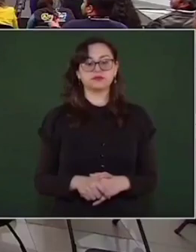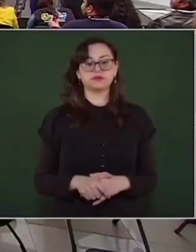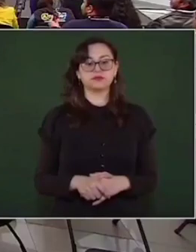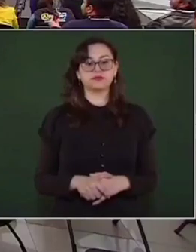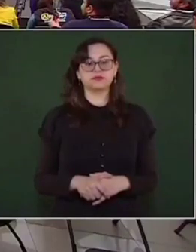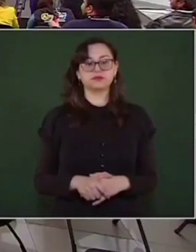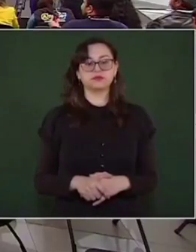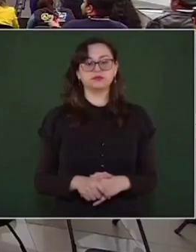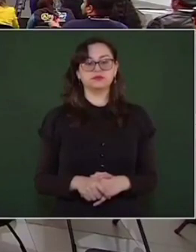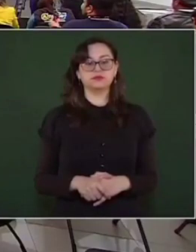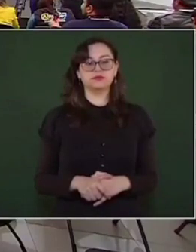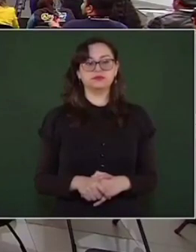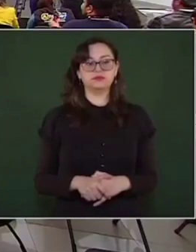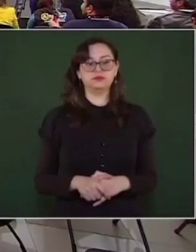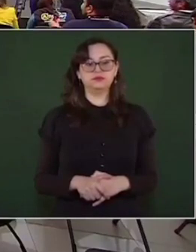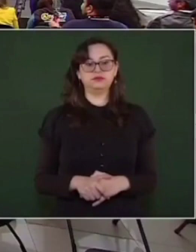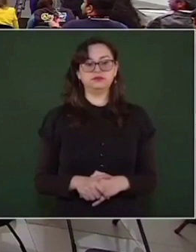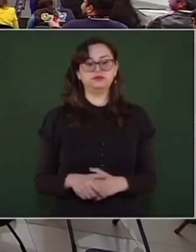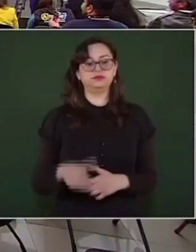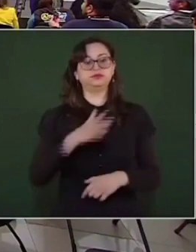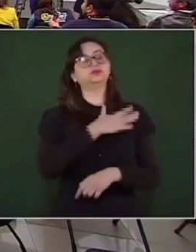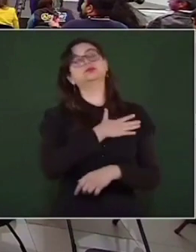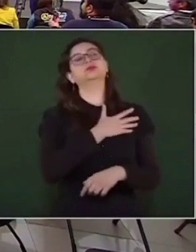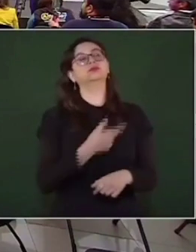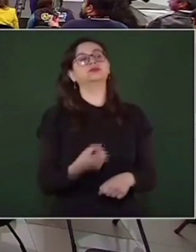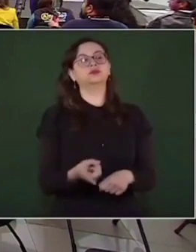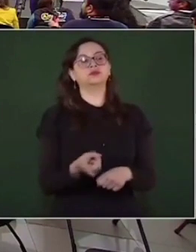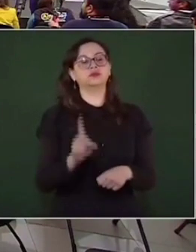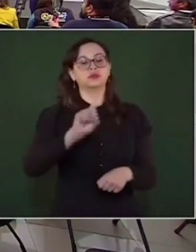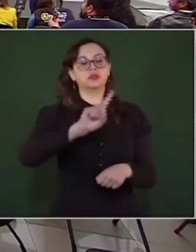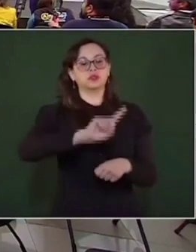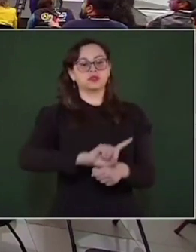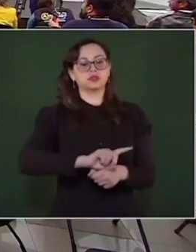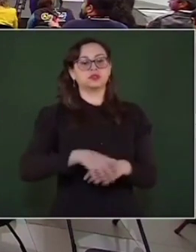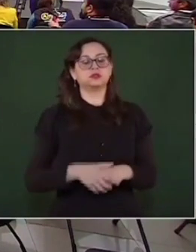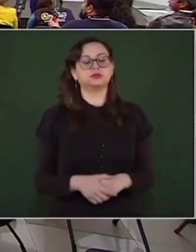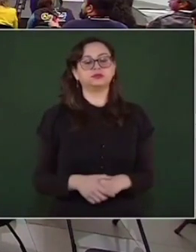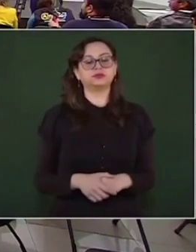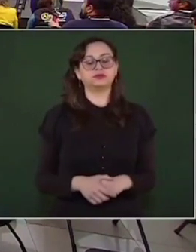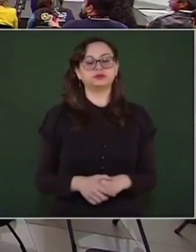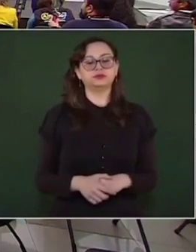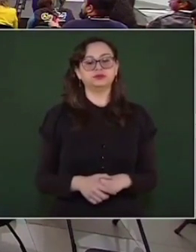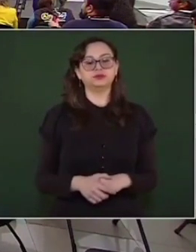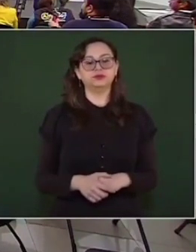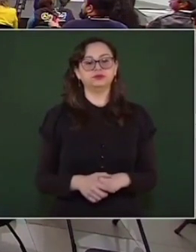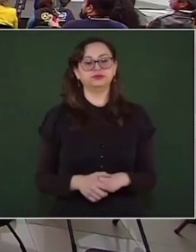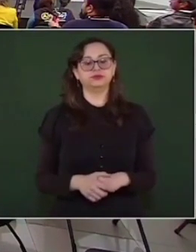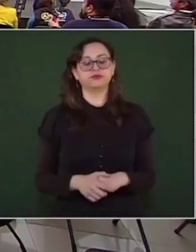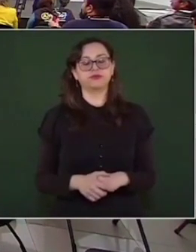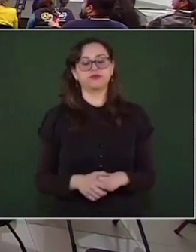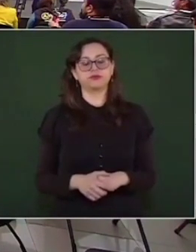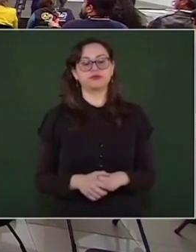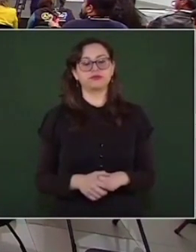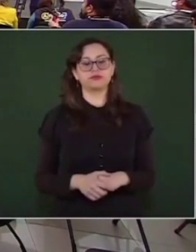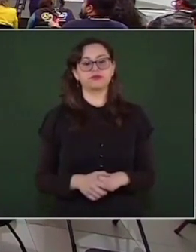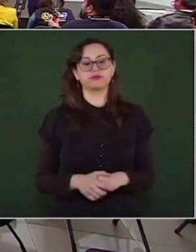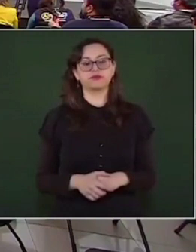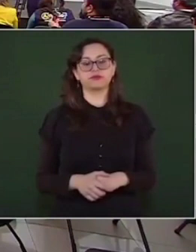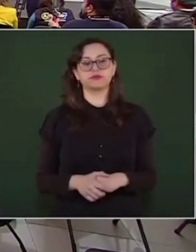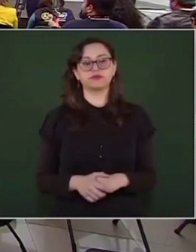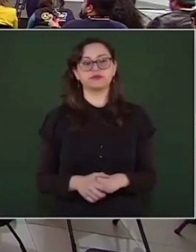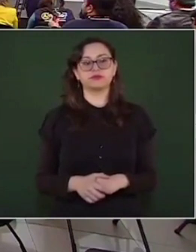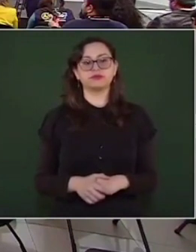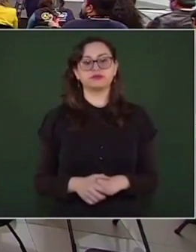Buenos días, para continuar con la información que se han ido dando en relación con la